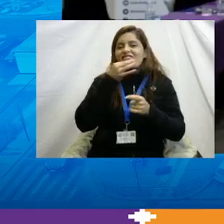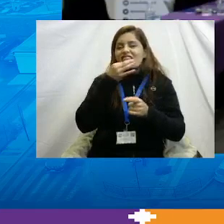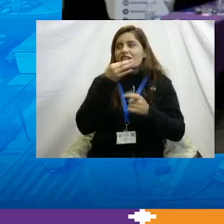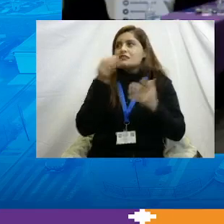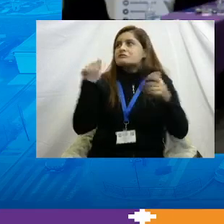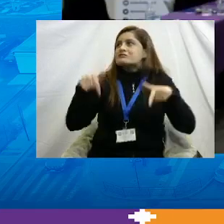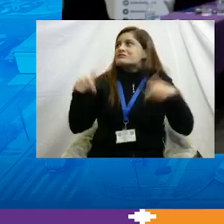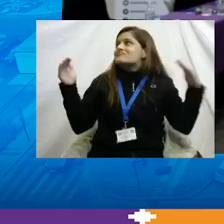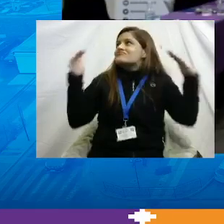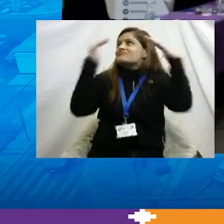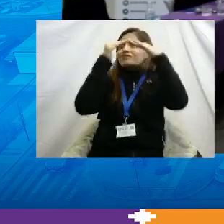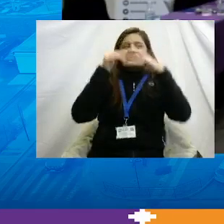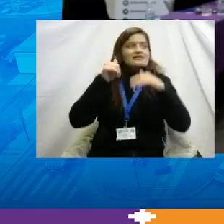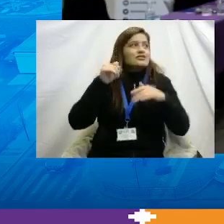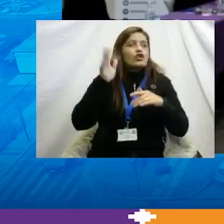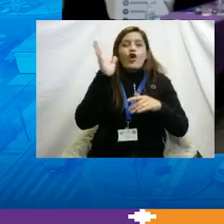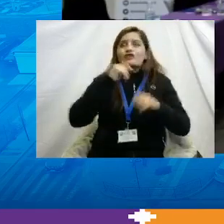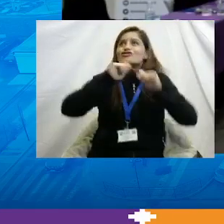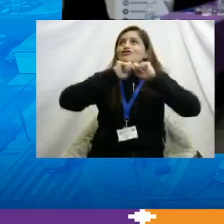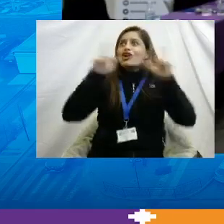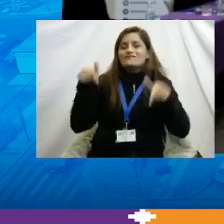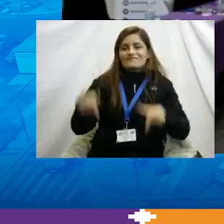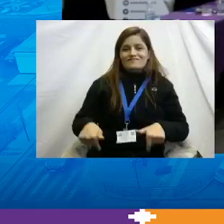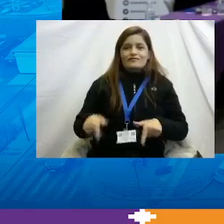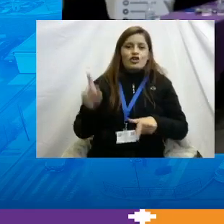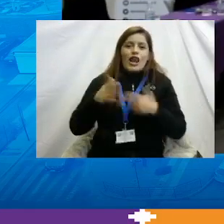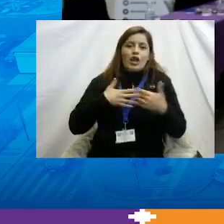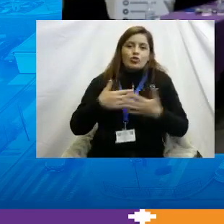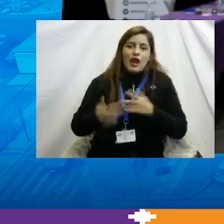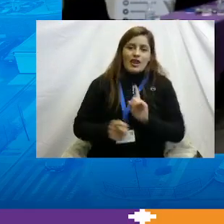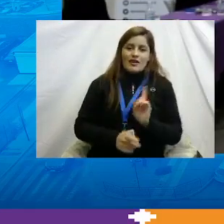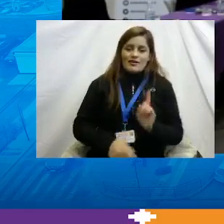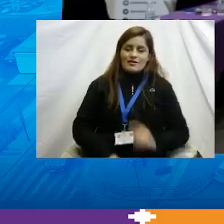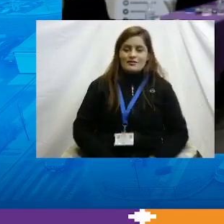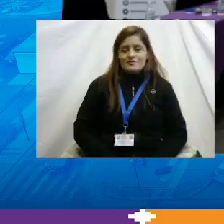aquí en un lugar cerrado, que no es natural.